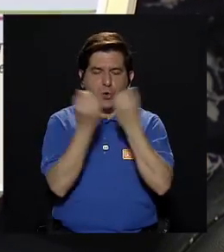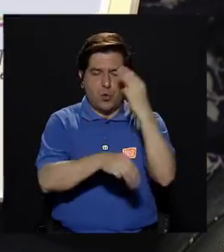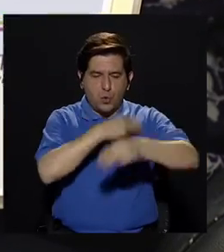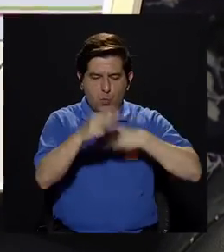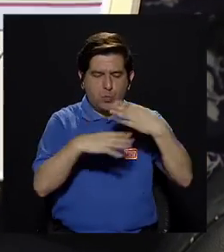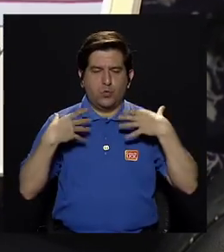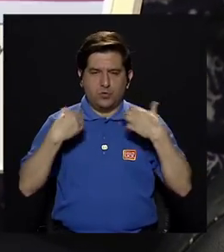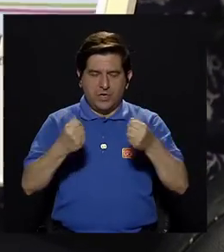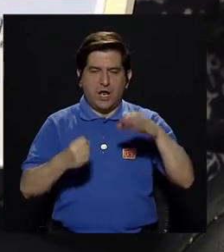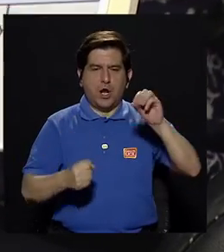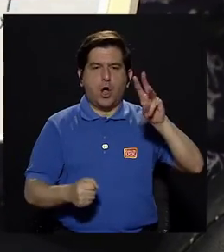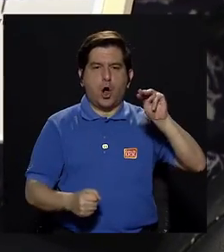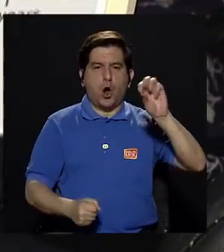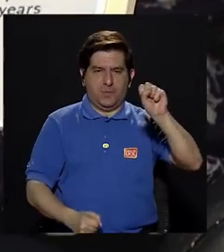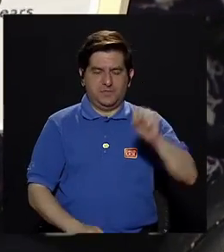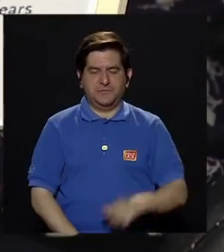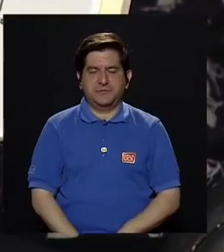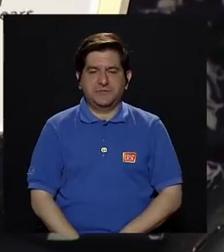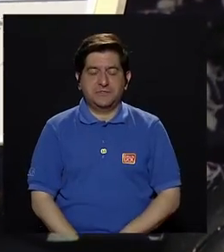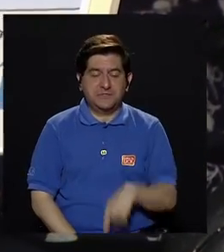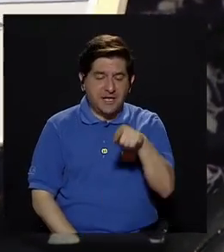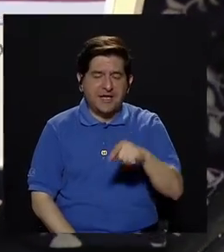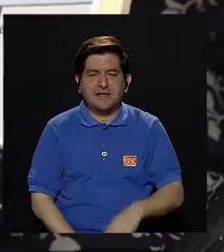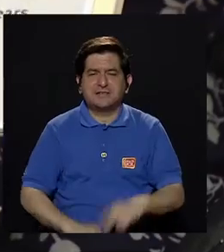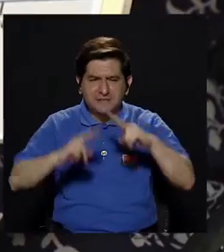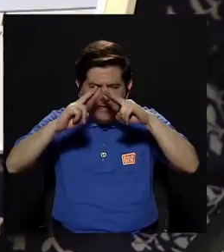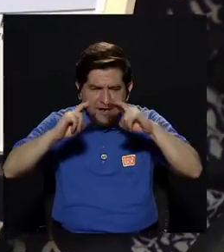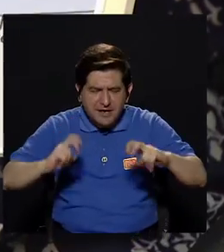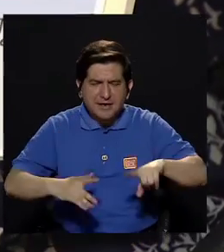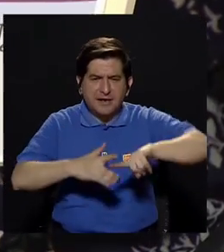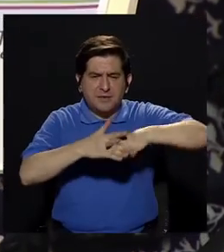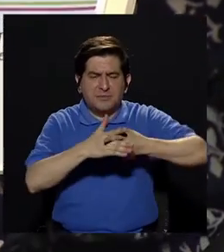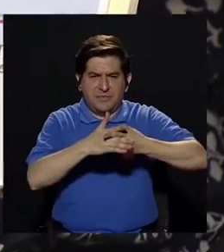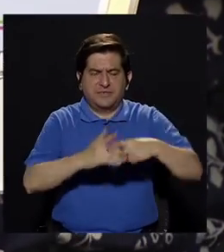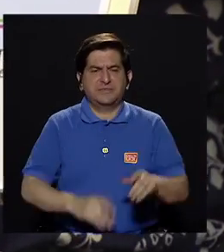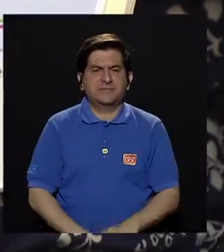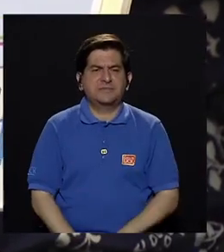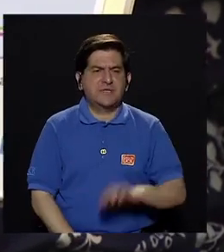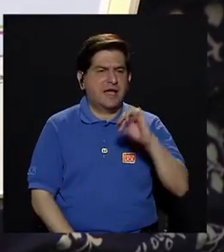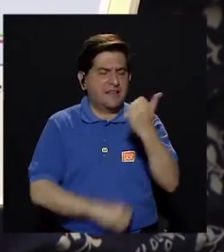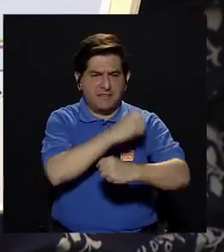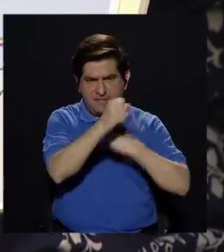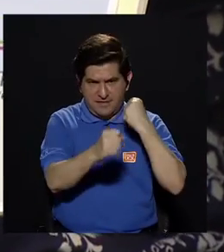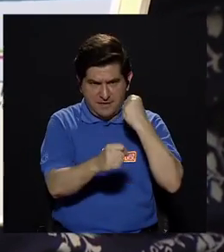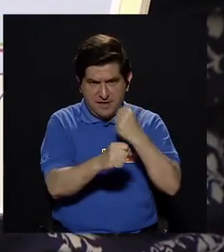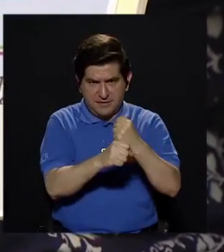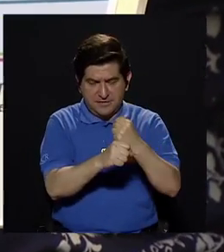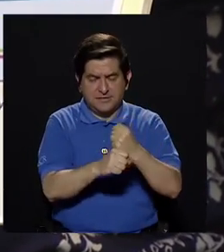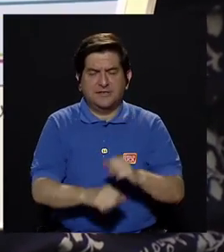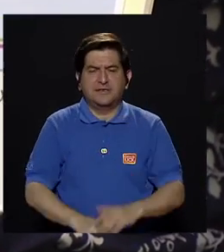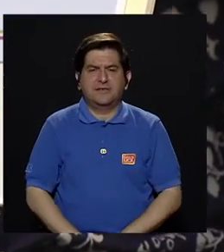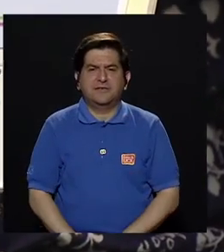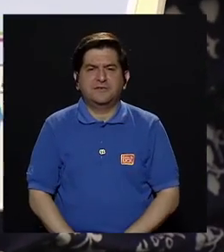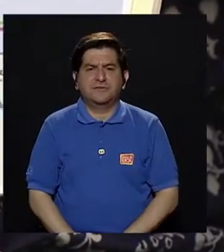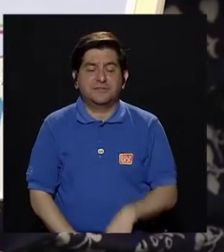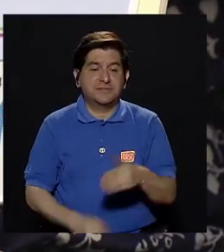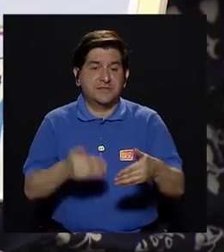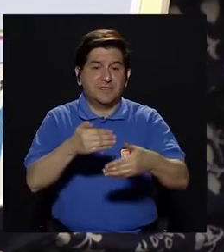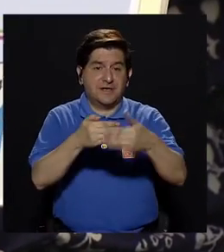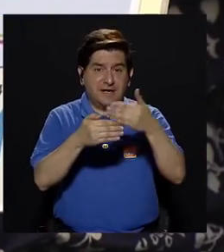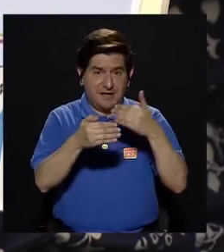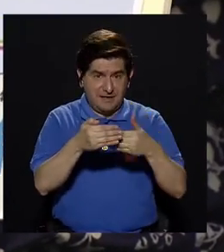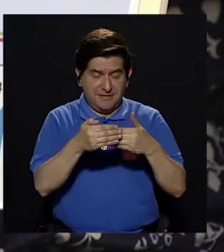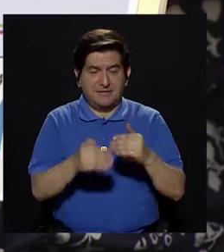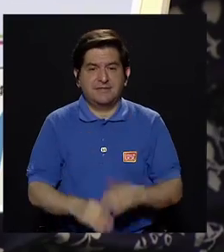de la Salud dice que el tamizaje debe empezarse 10 años, es que estoy viendo aquí el 30. 10